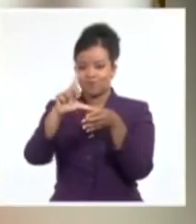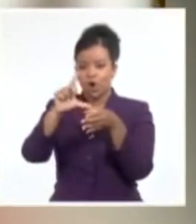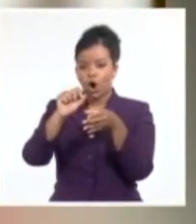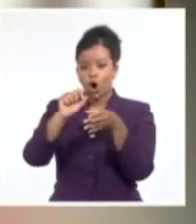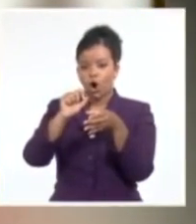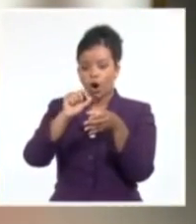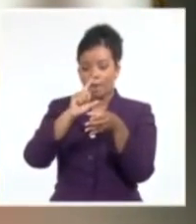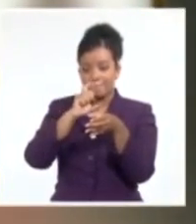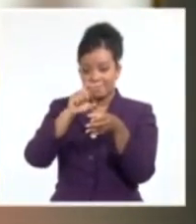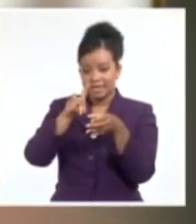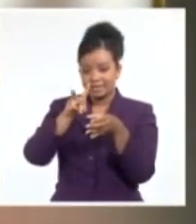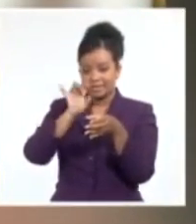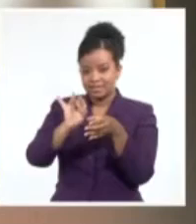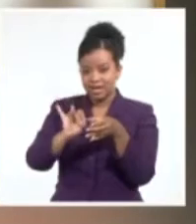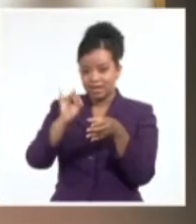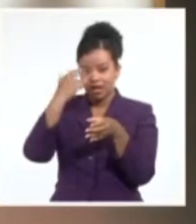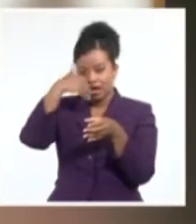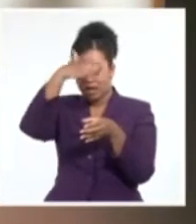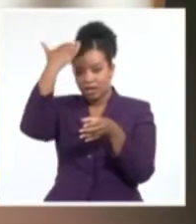COP27 en Egipto,